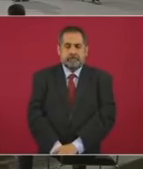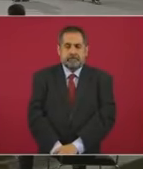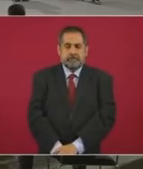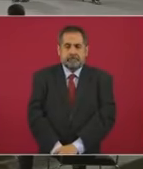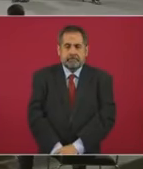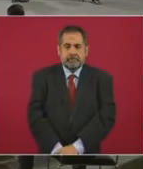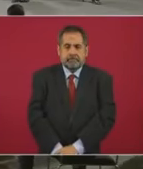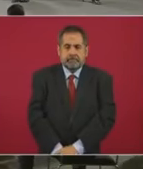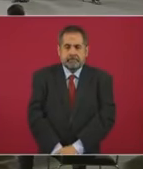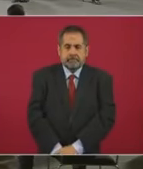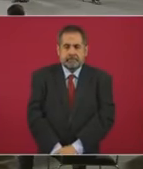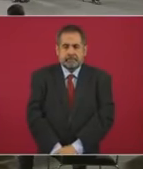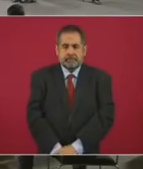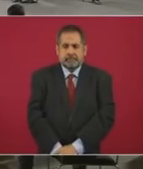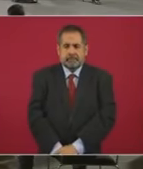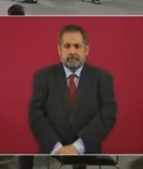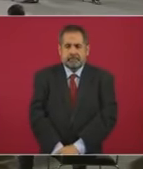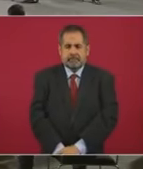Marcelo.